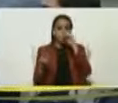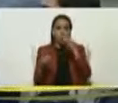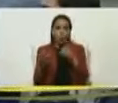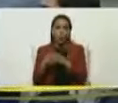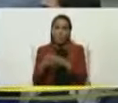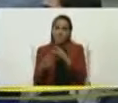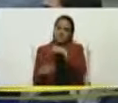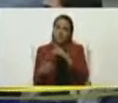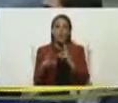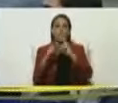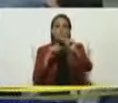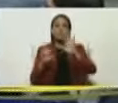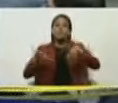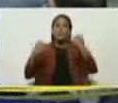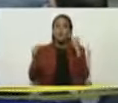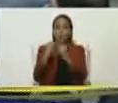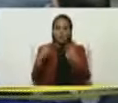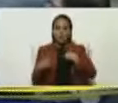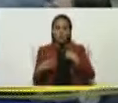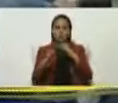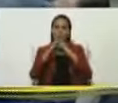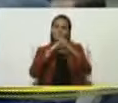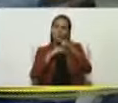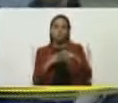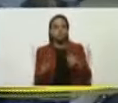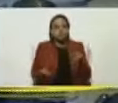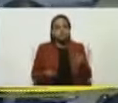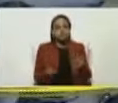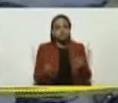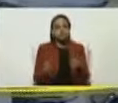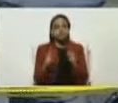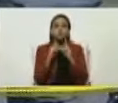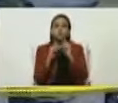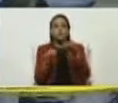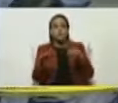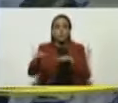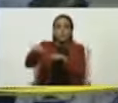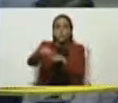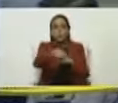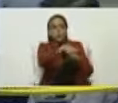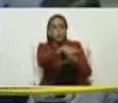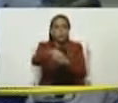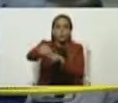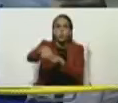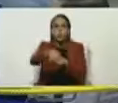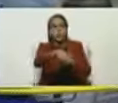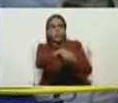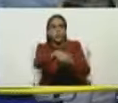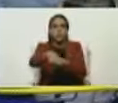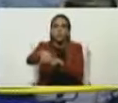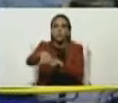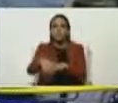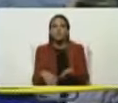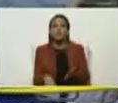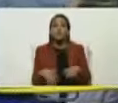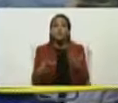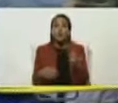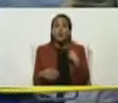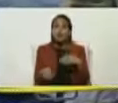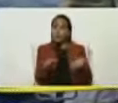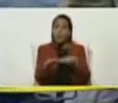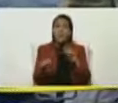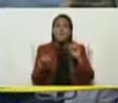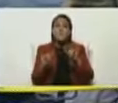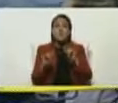Y después Maduro, sale Maduro. Entonces cuando vamos el camino, el supervisor, que era